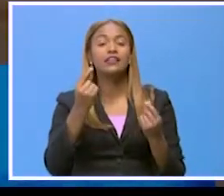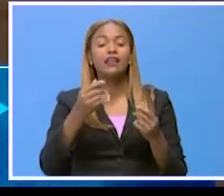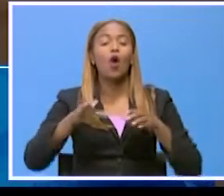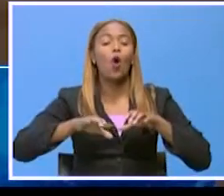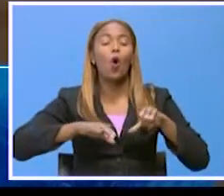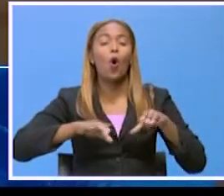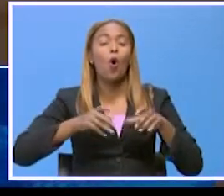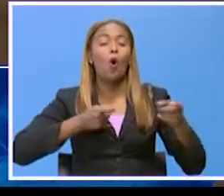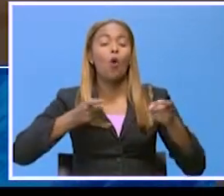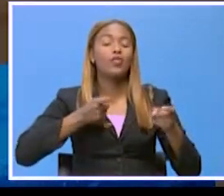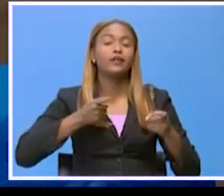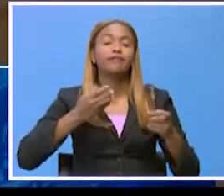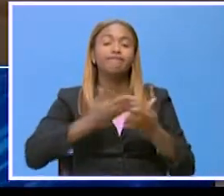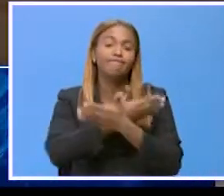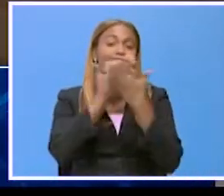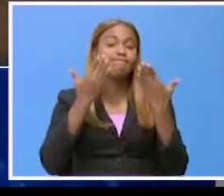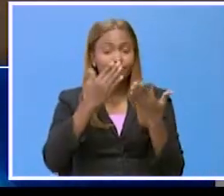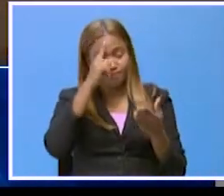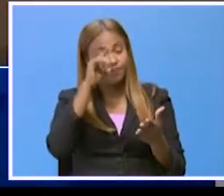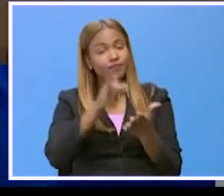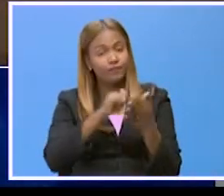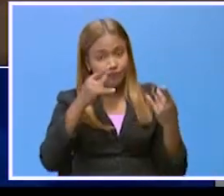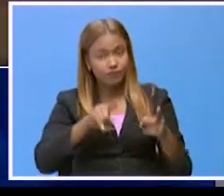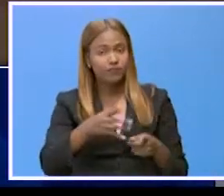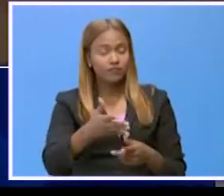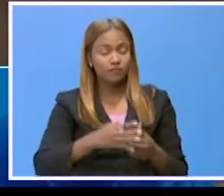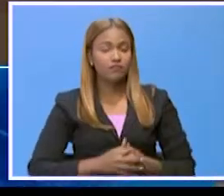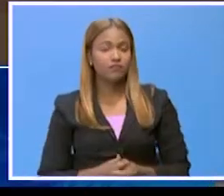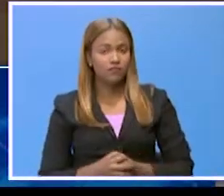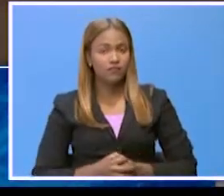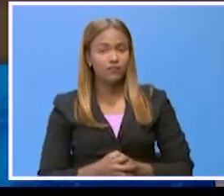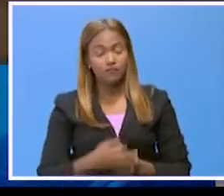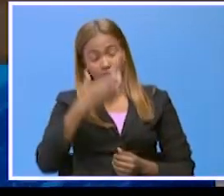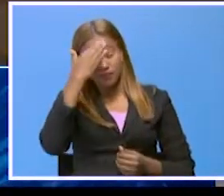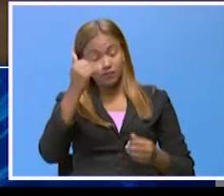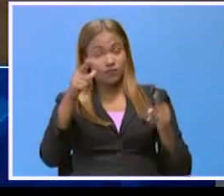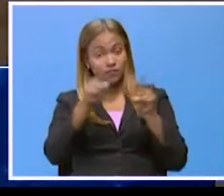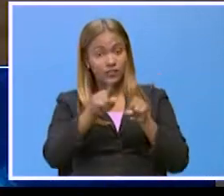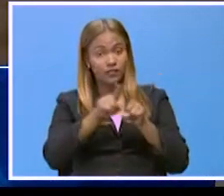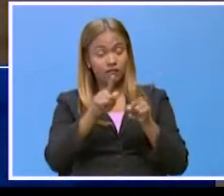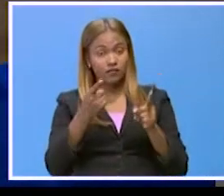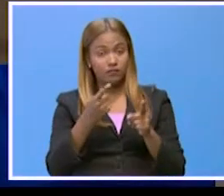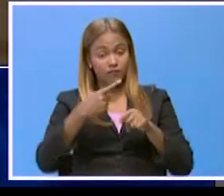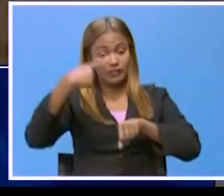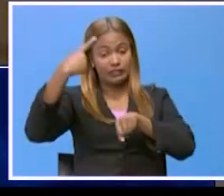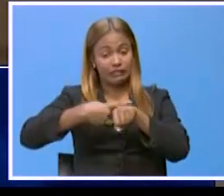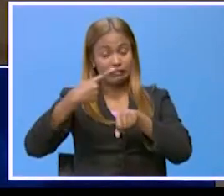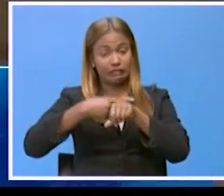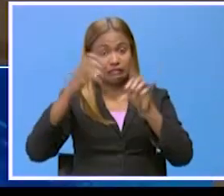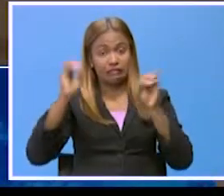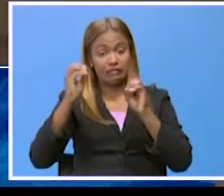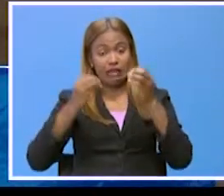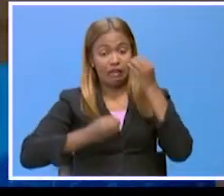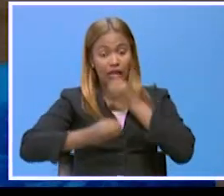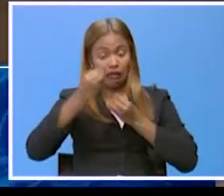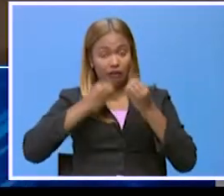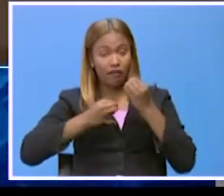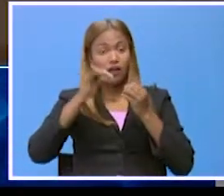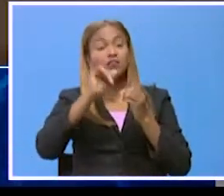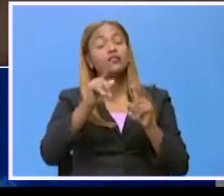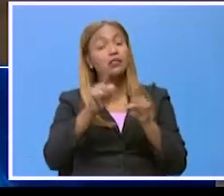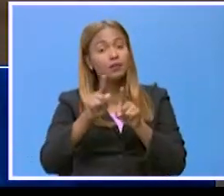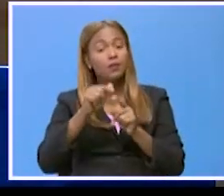control en todos los aspectos porque incluso las indisciplinas en la alimentación son